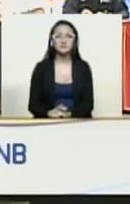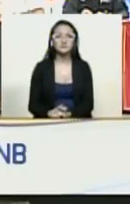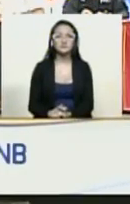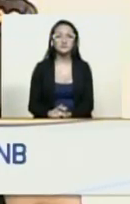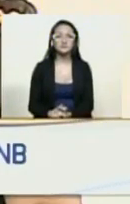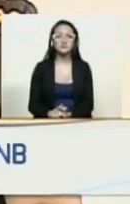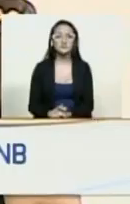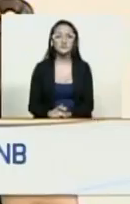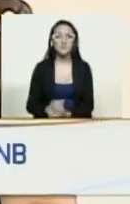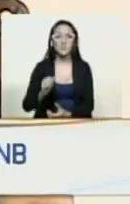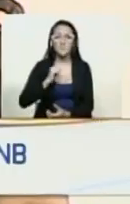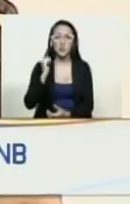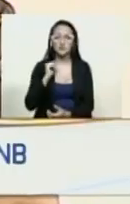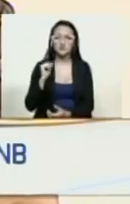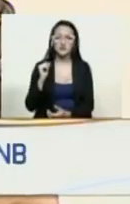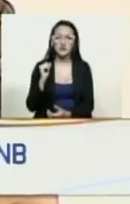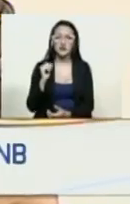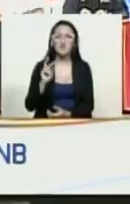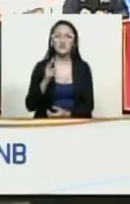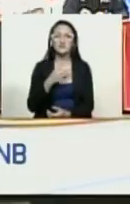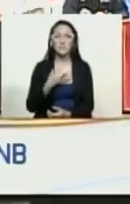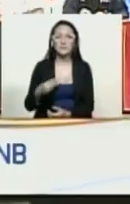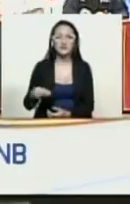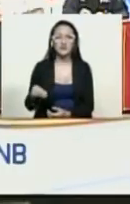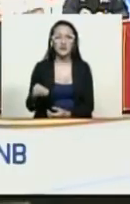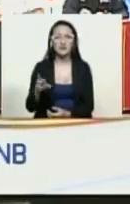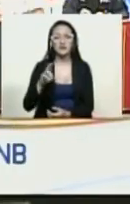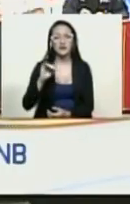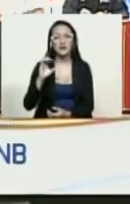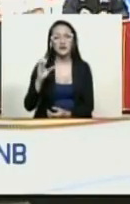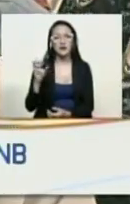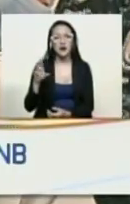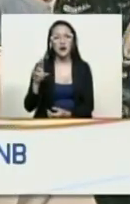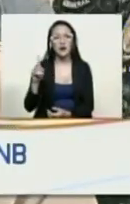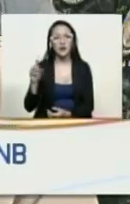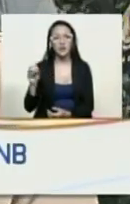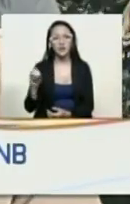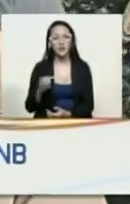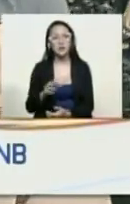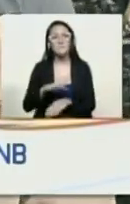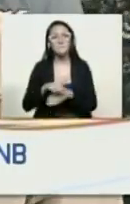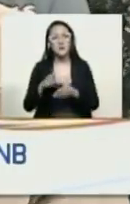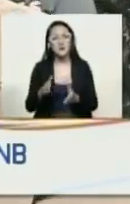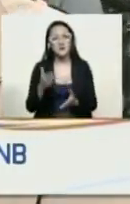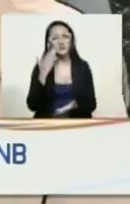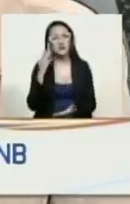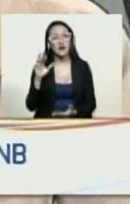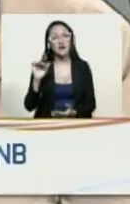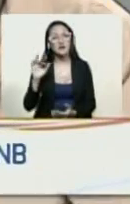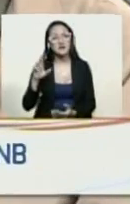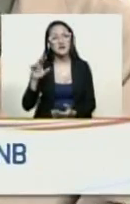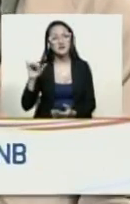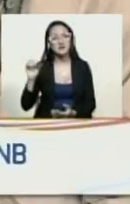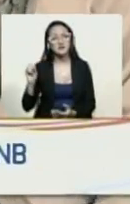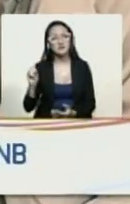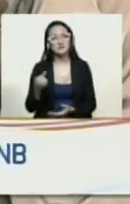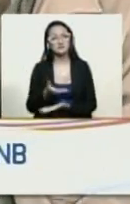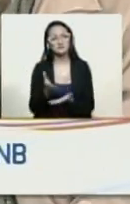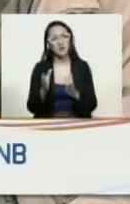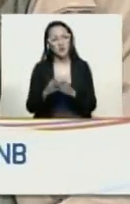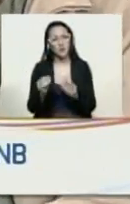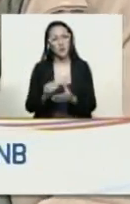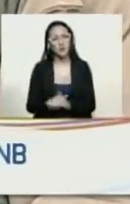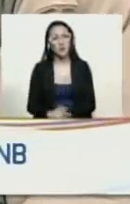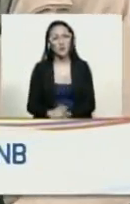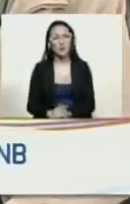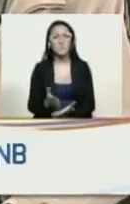Armada, compañeros de la Policía, vicepresidente Ricardo Menéndez, ministra Iris Varela, compañeros todos. Yo